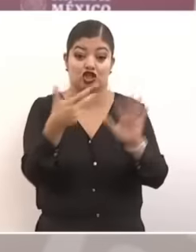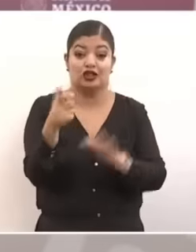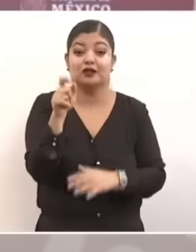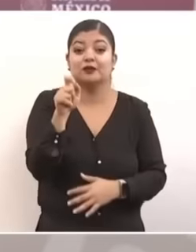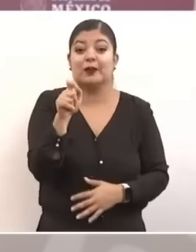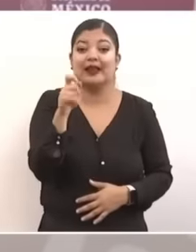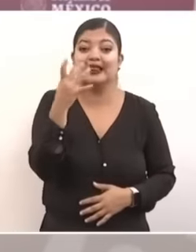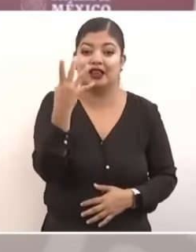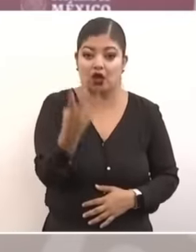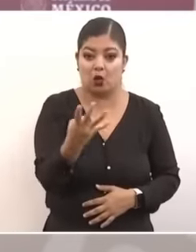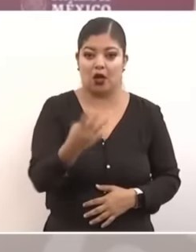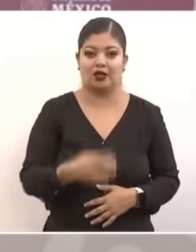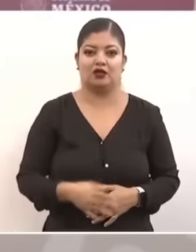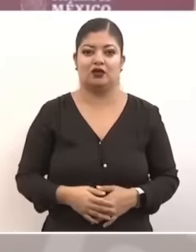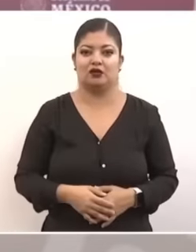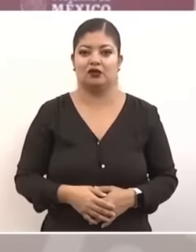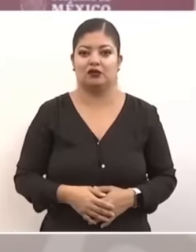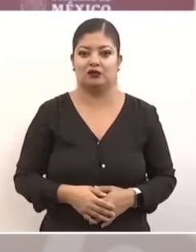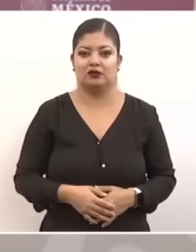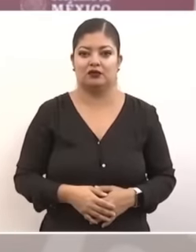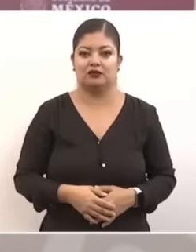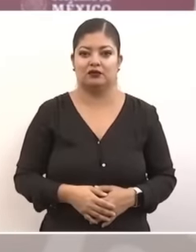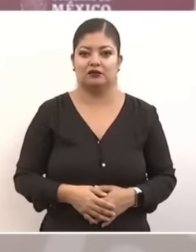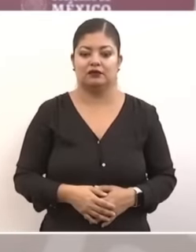1824, más